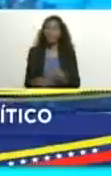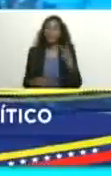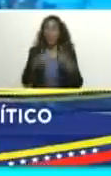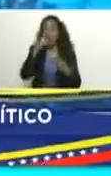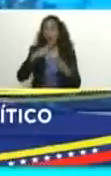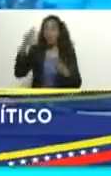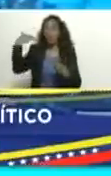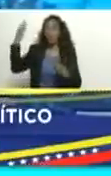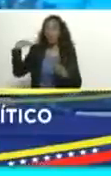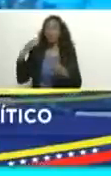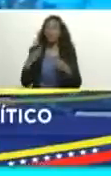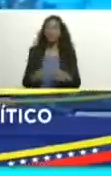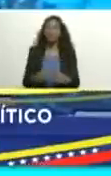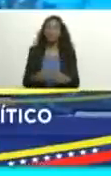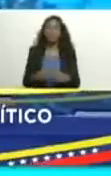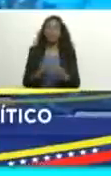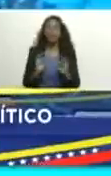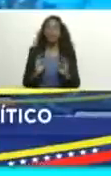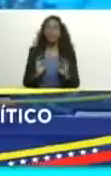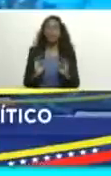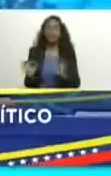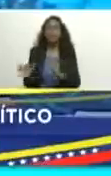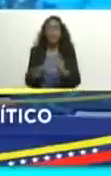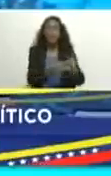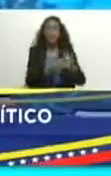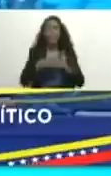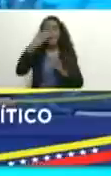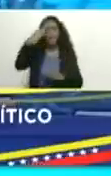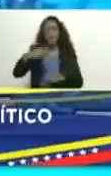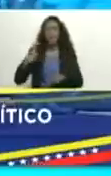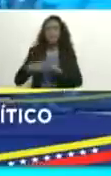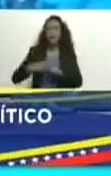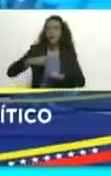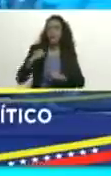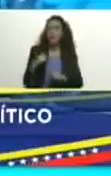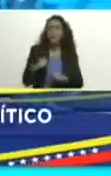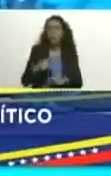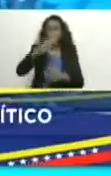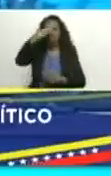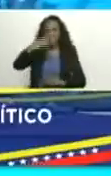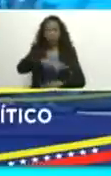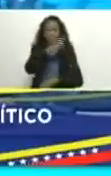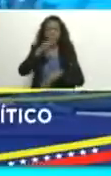Y la perfecta unión del pueblo y la Fuerza Armada y de la milicia en la calle.